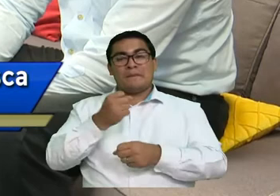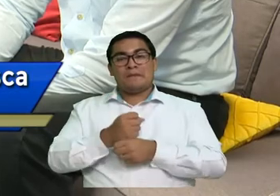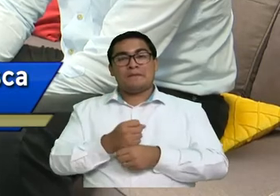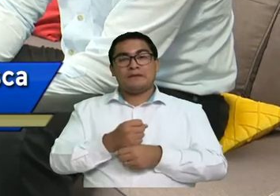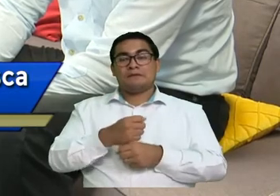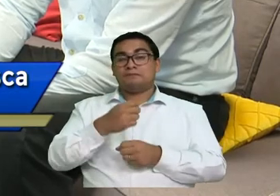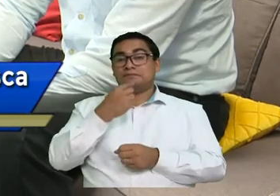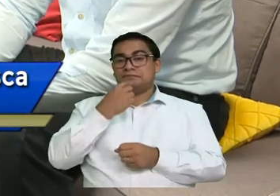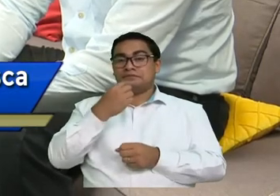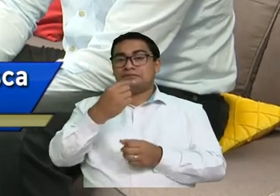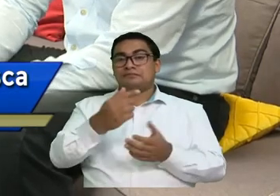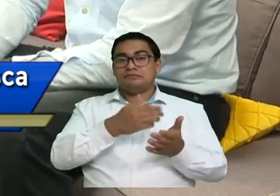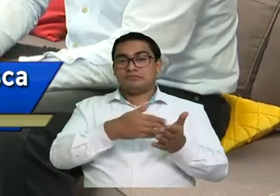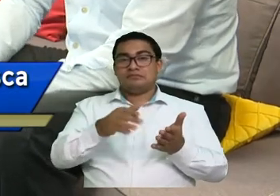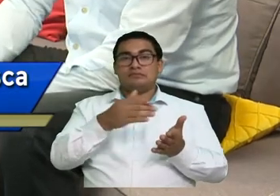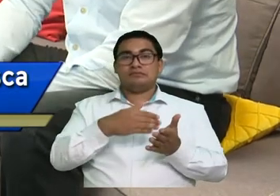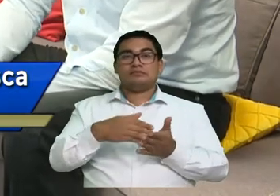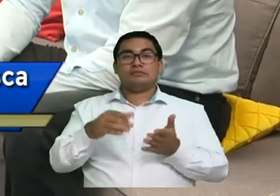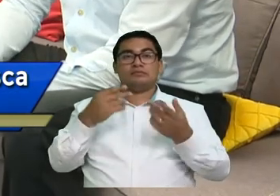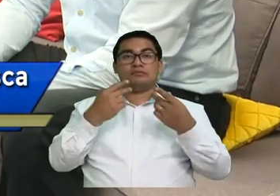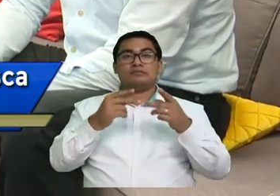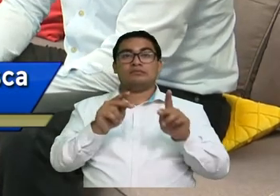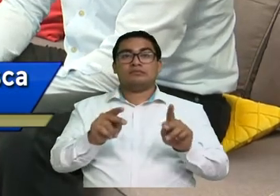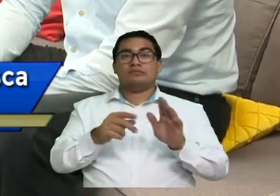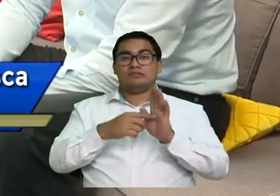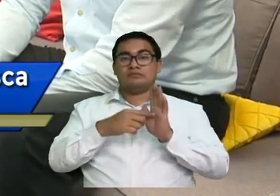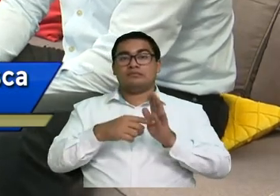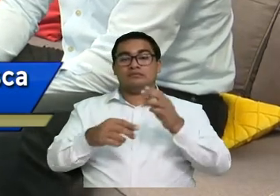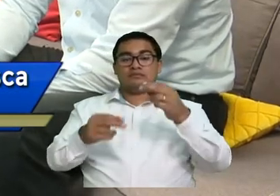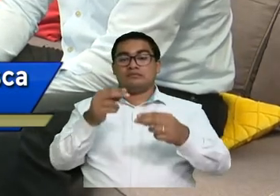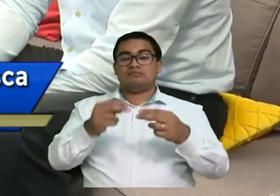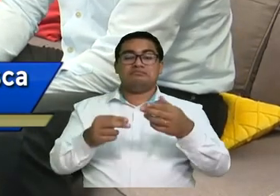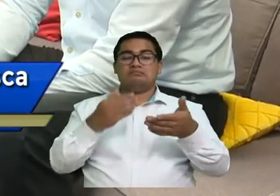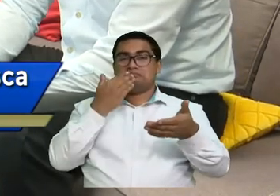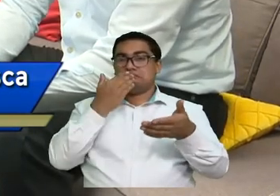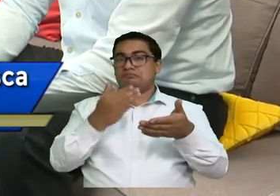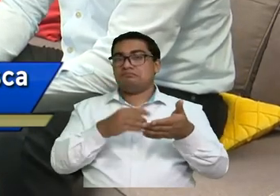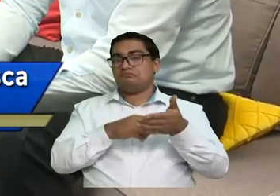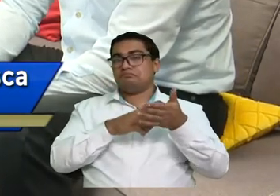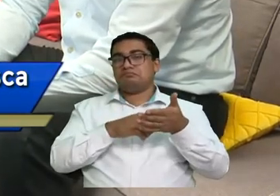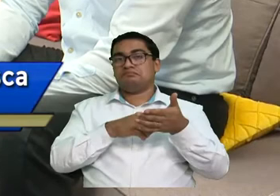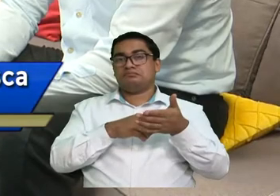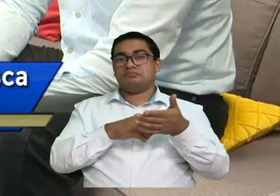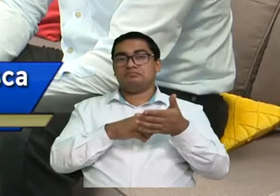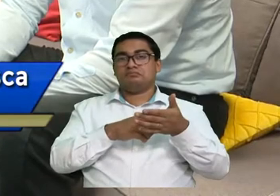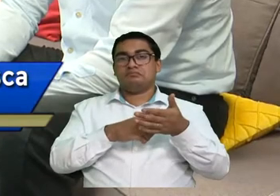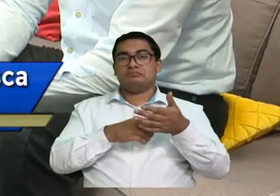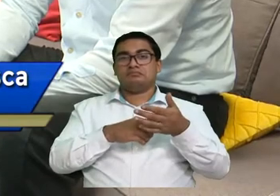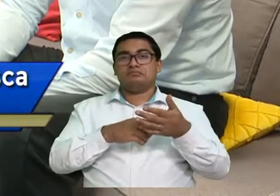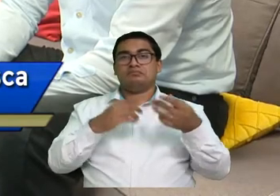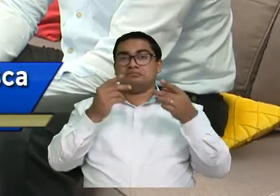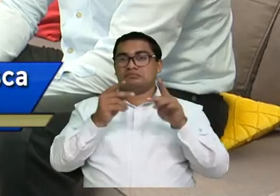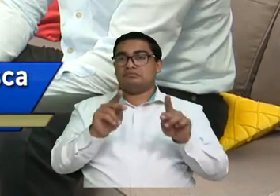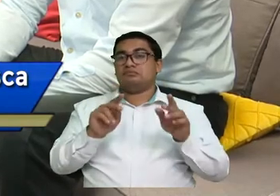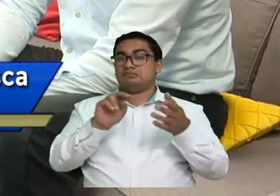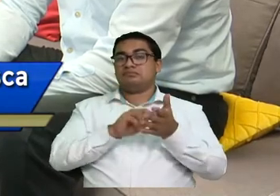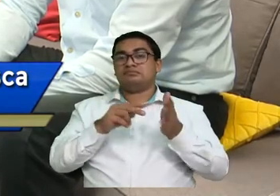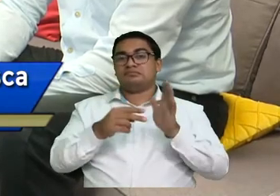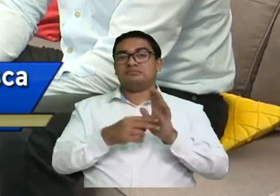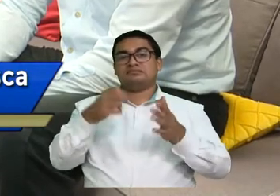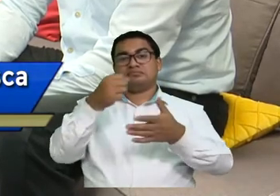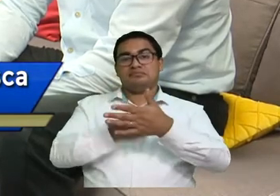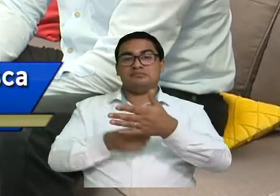se dice fácil, pero es decir, cuando se ve el número, dice uno, bueno, es un margen gradual, pero en realidad implica un esfuerzo